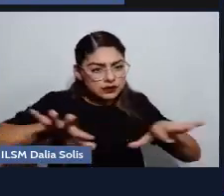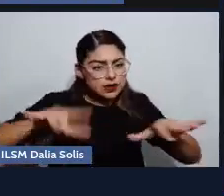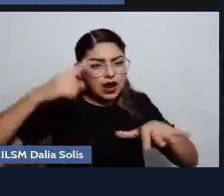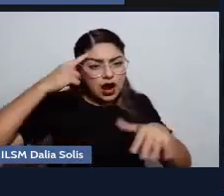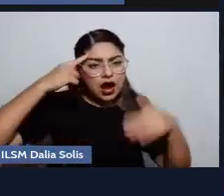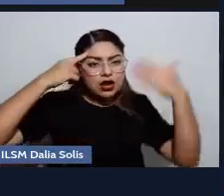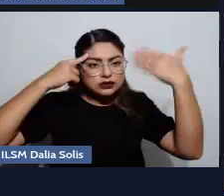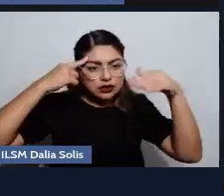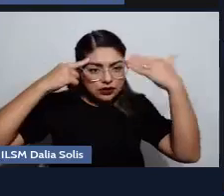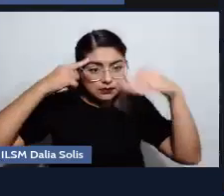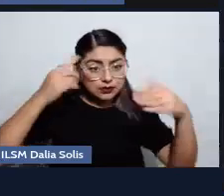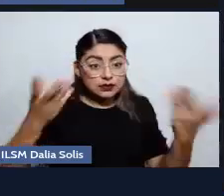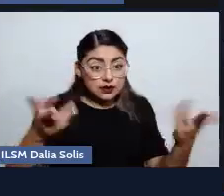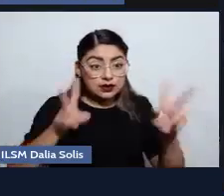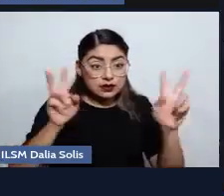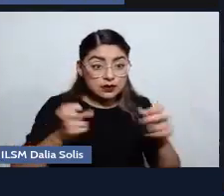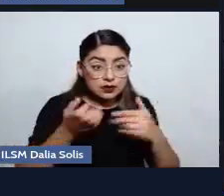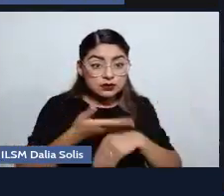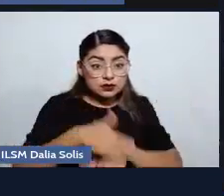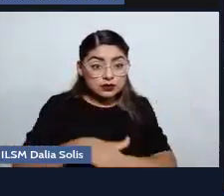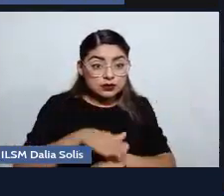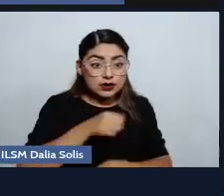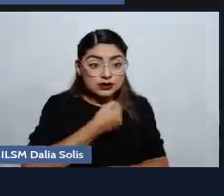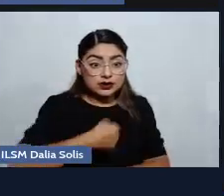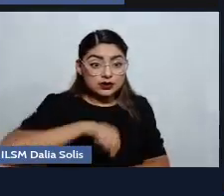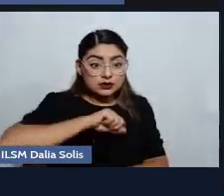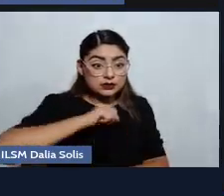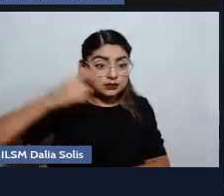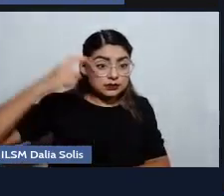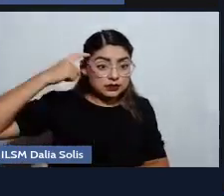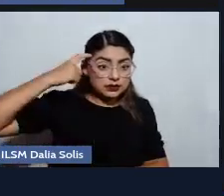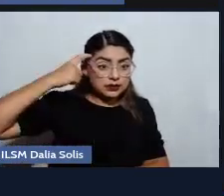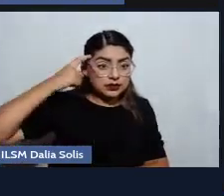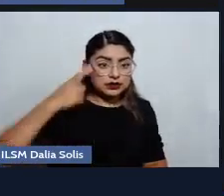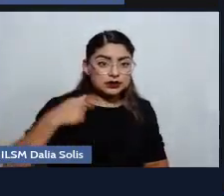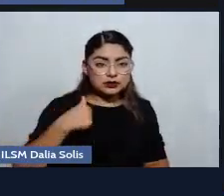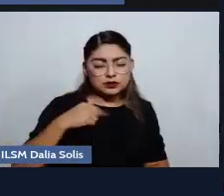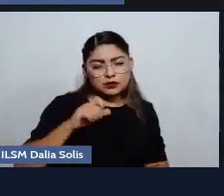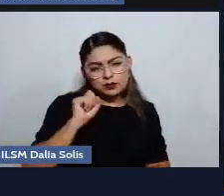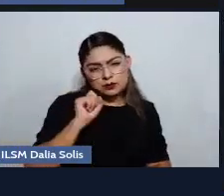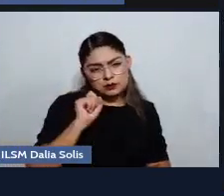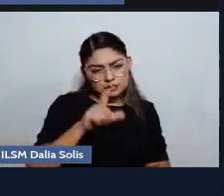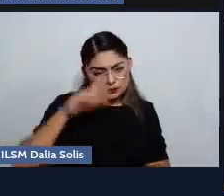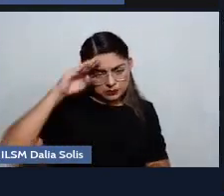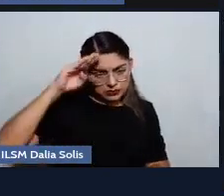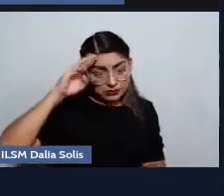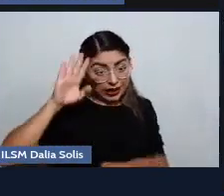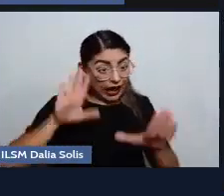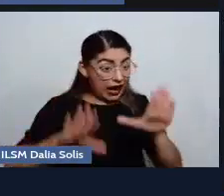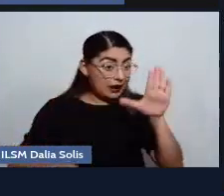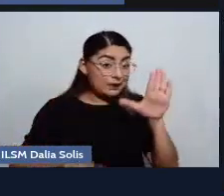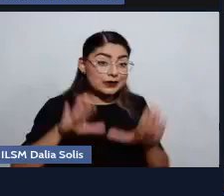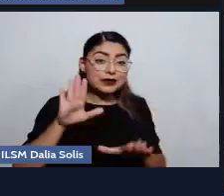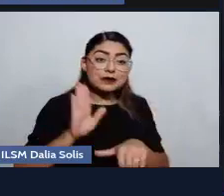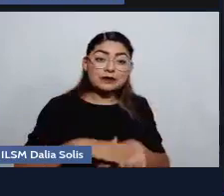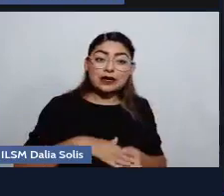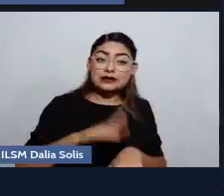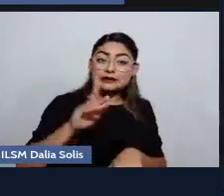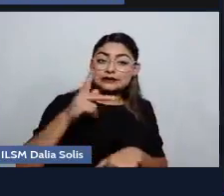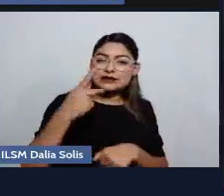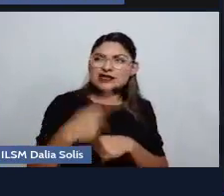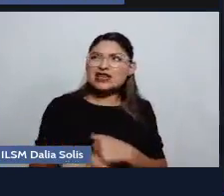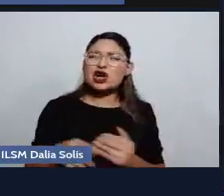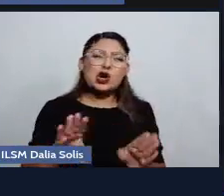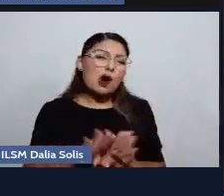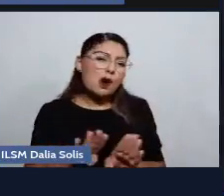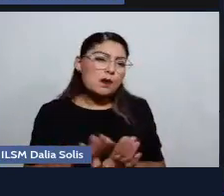tema de salud mental, que a veces creo que incluso hasta es más, no peligroso, no sé cómo llamarlo, de una